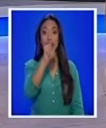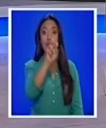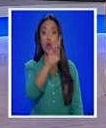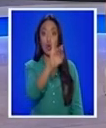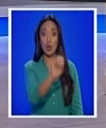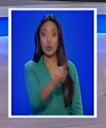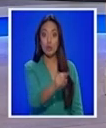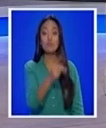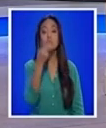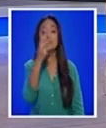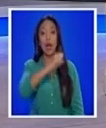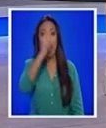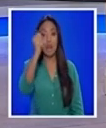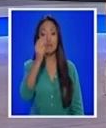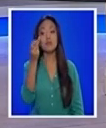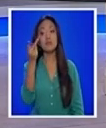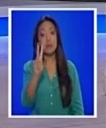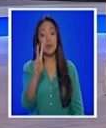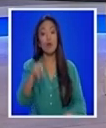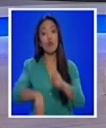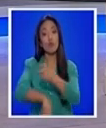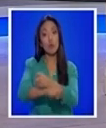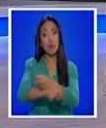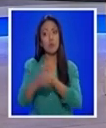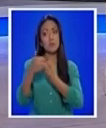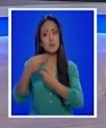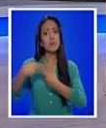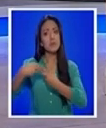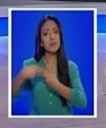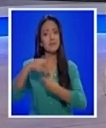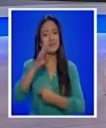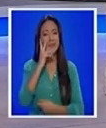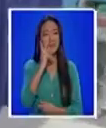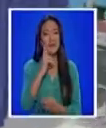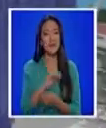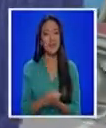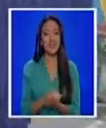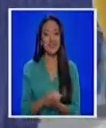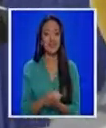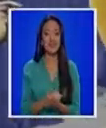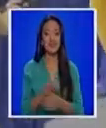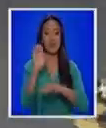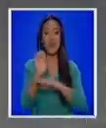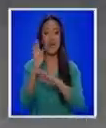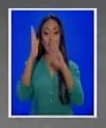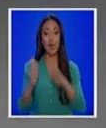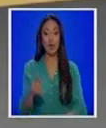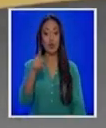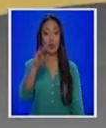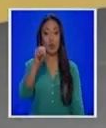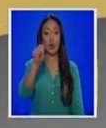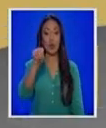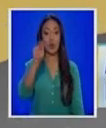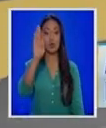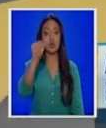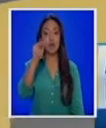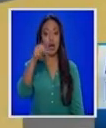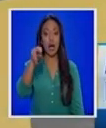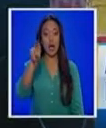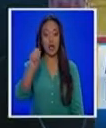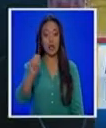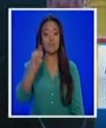fútbol también tuvieron una destacada participación. Vamos a ver. El ecuatoriano Andrés Montaño se consagró como